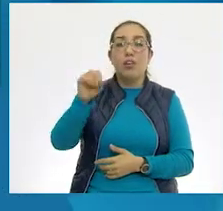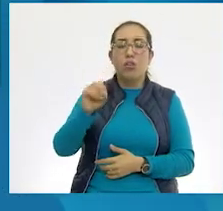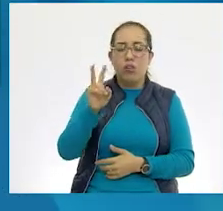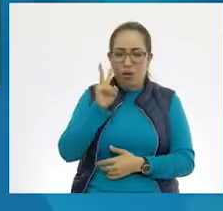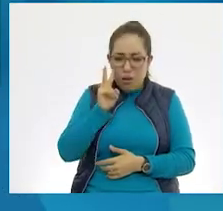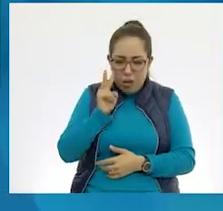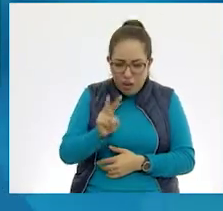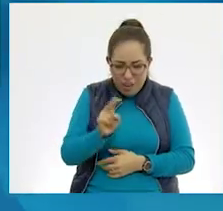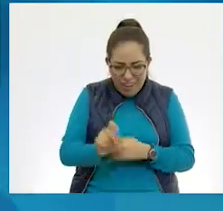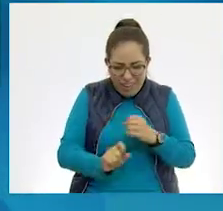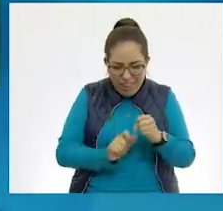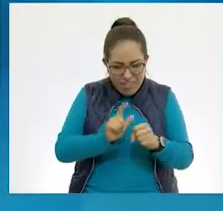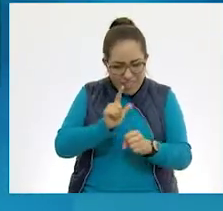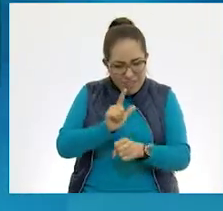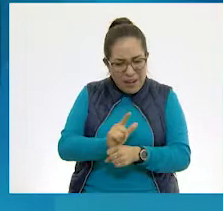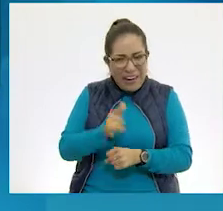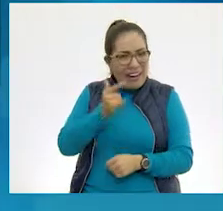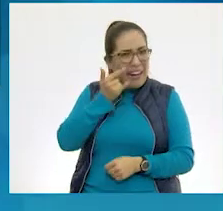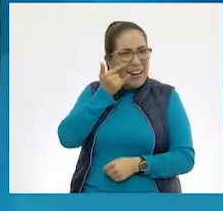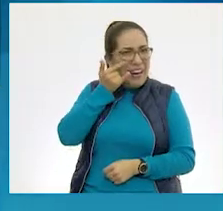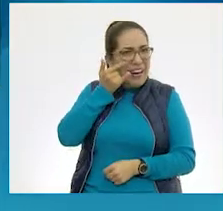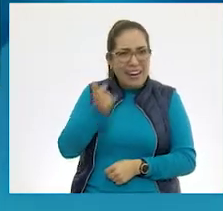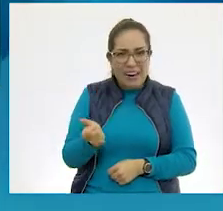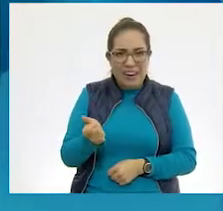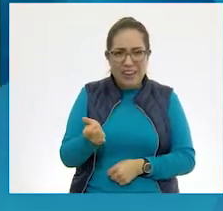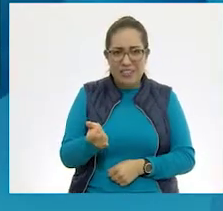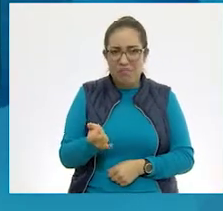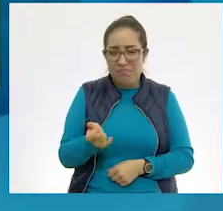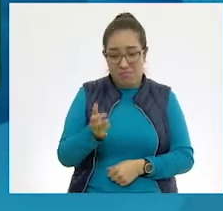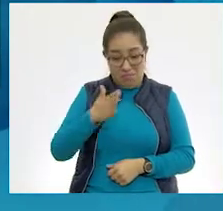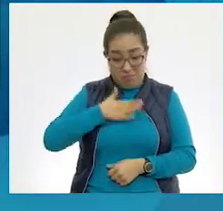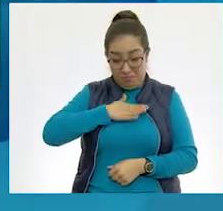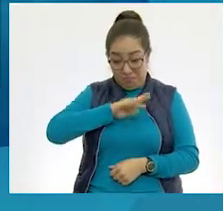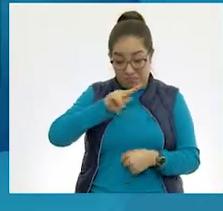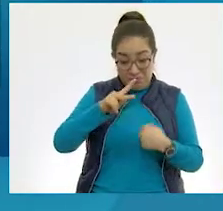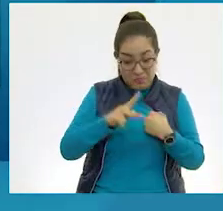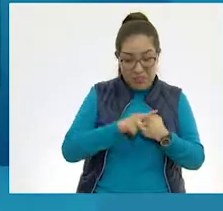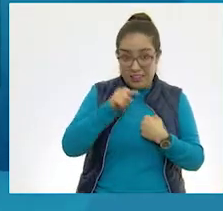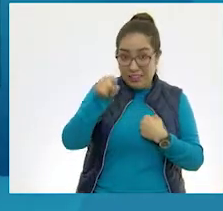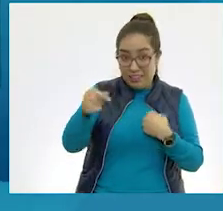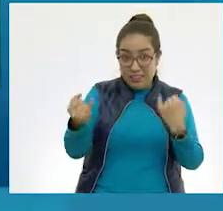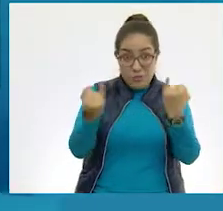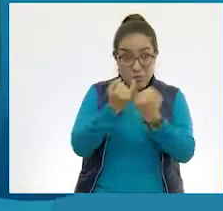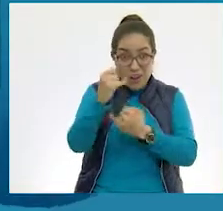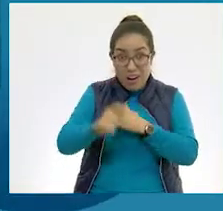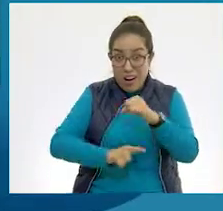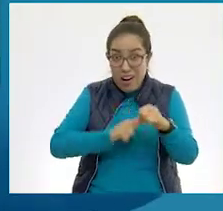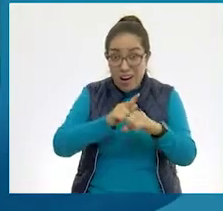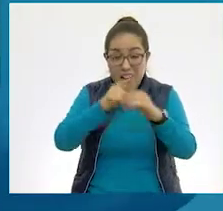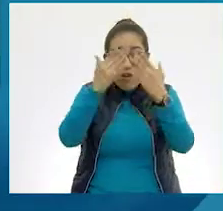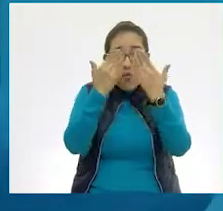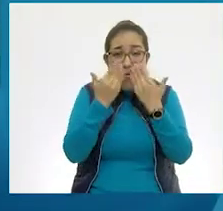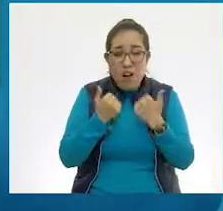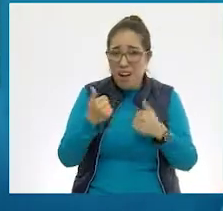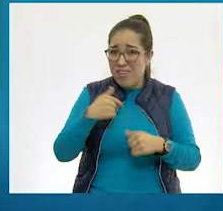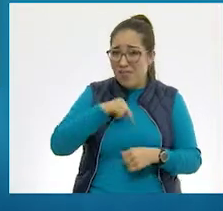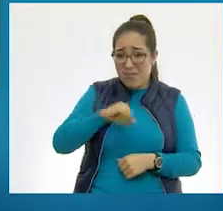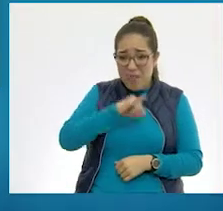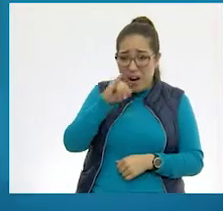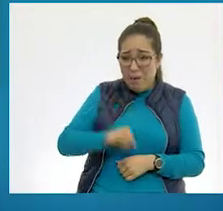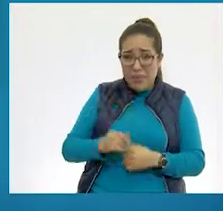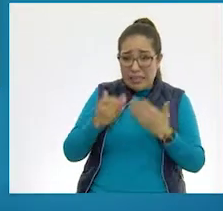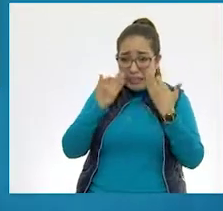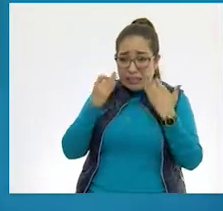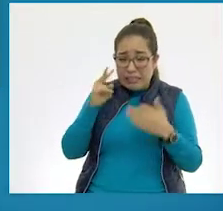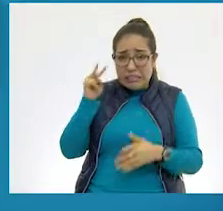¿no? Nosotros no tenemos en nuestro país ese tipo de animales, ¿no? Yo nunca había escuchado ni visto